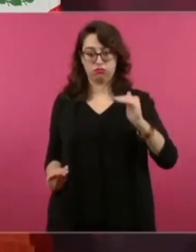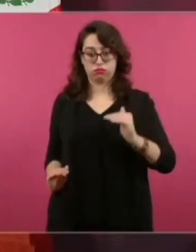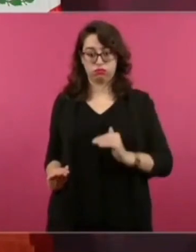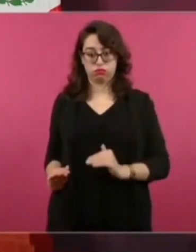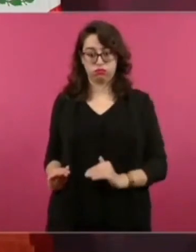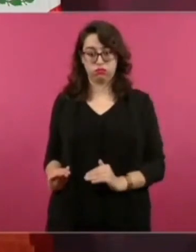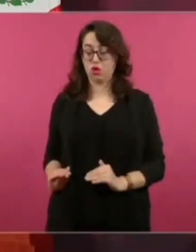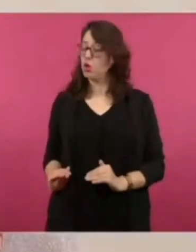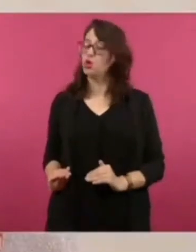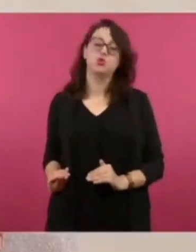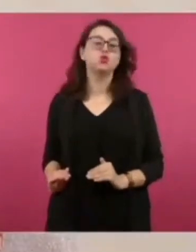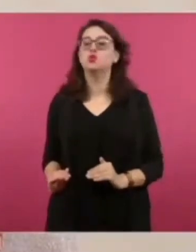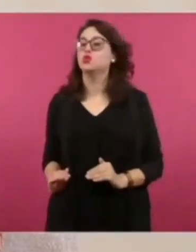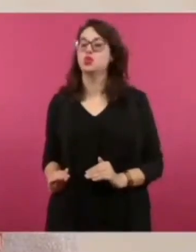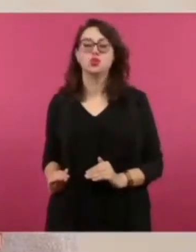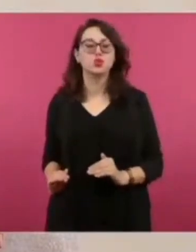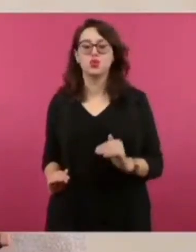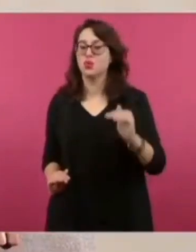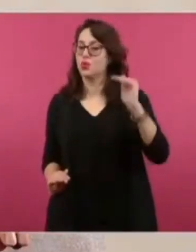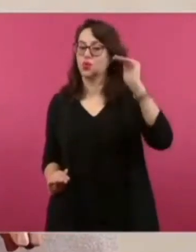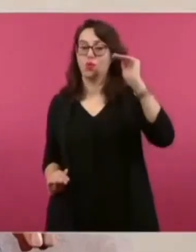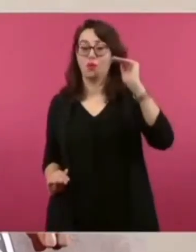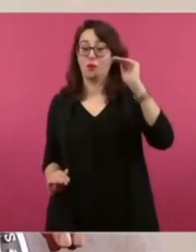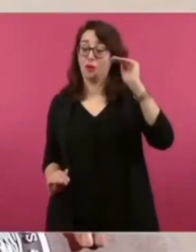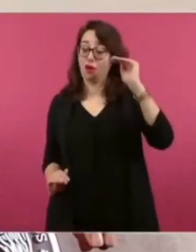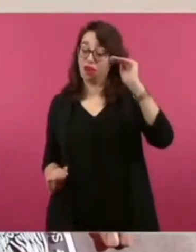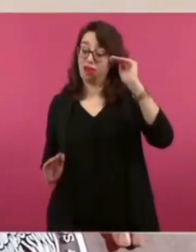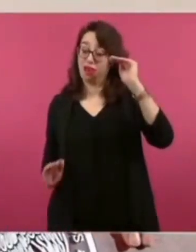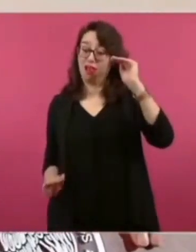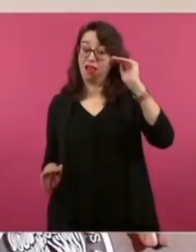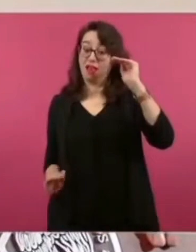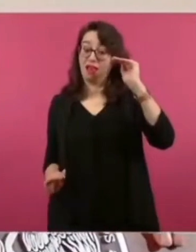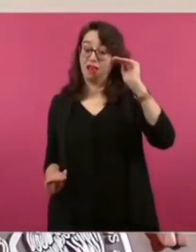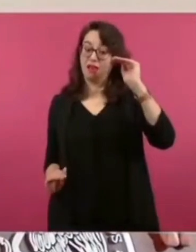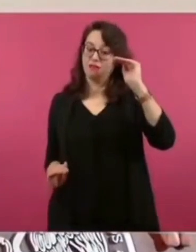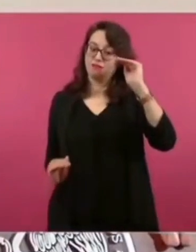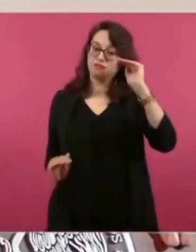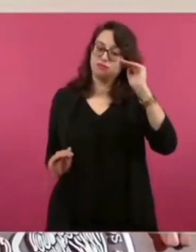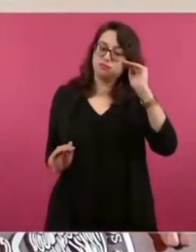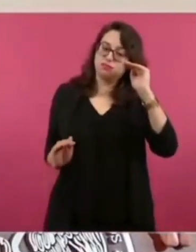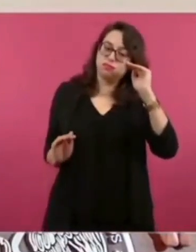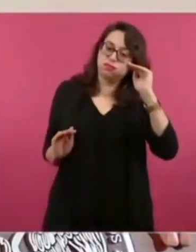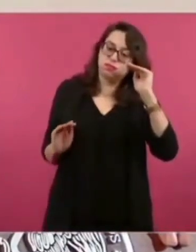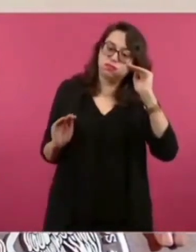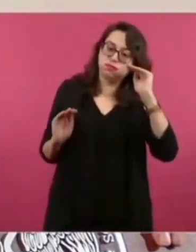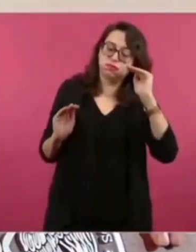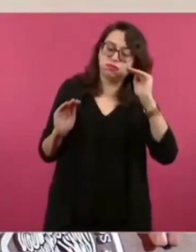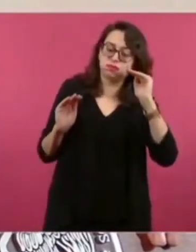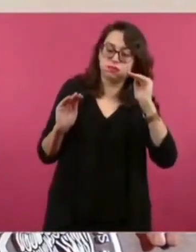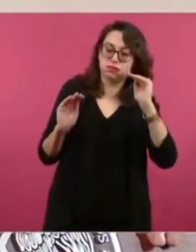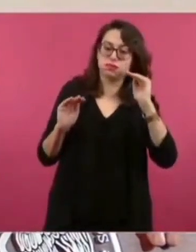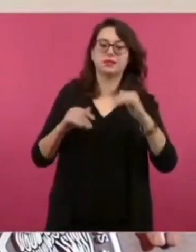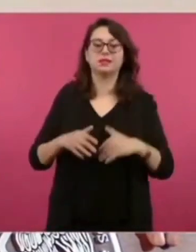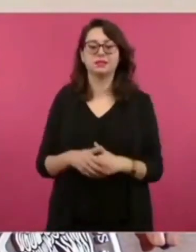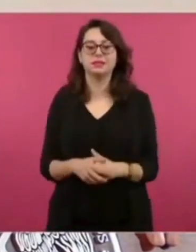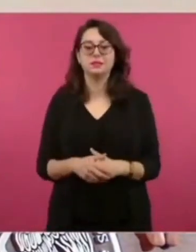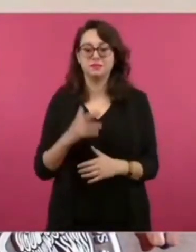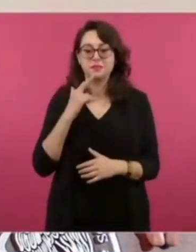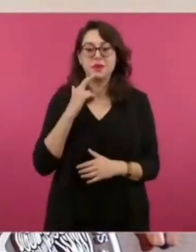empobreciendo. No, significa que los pobres están